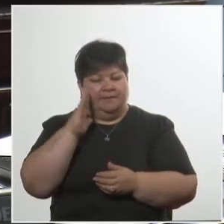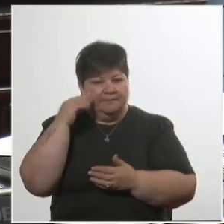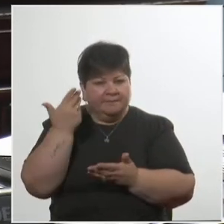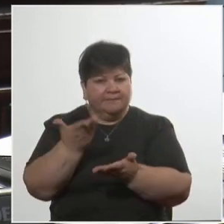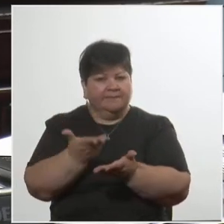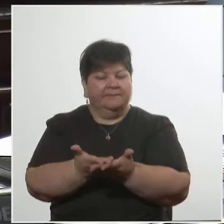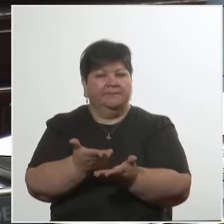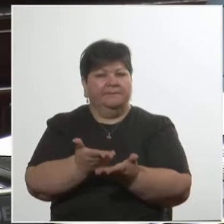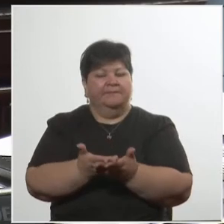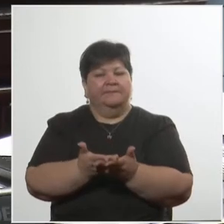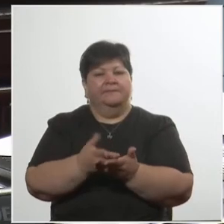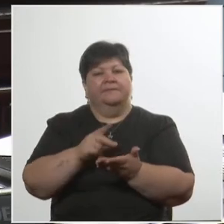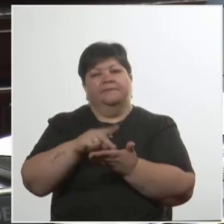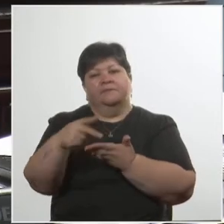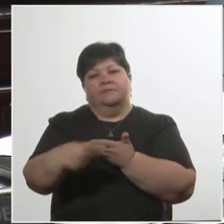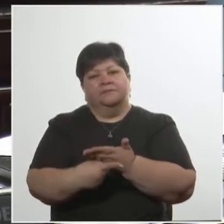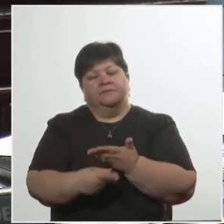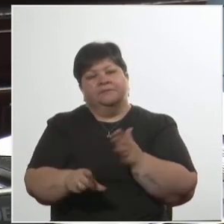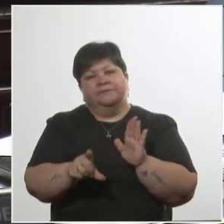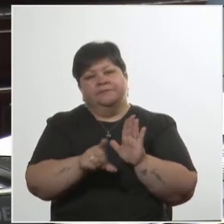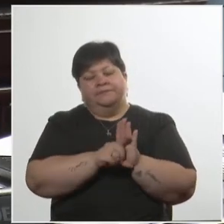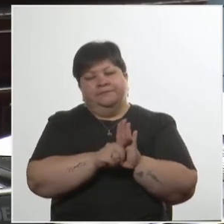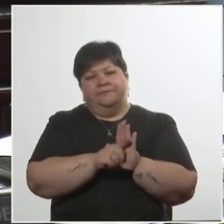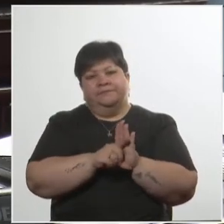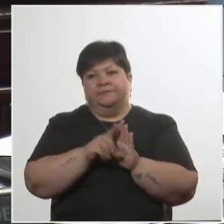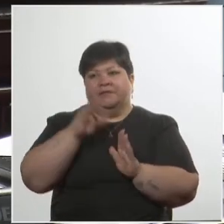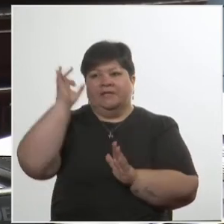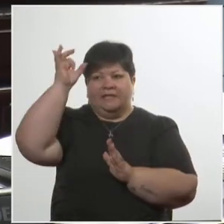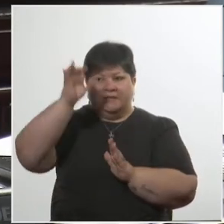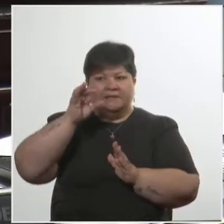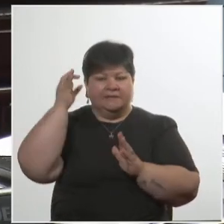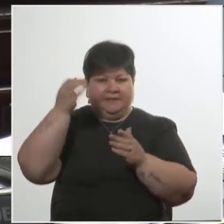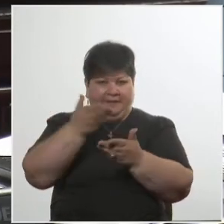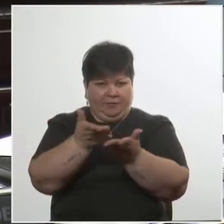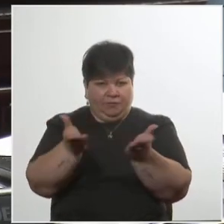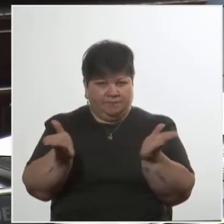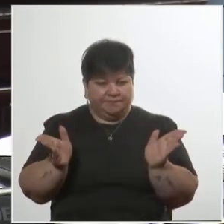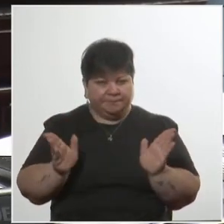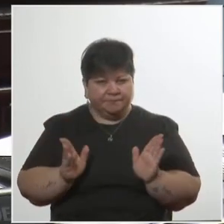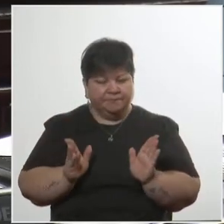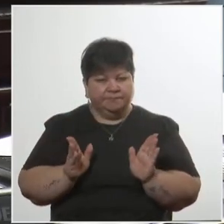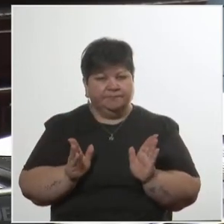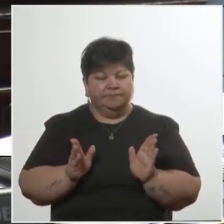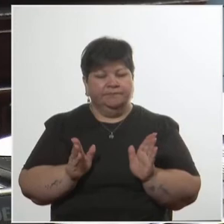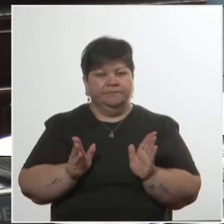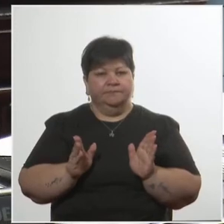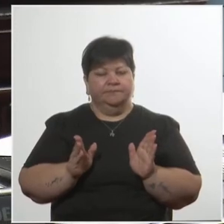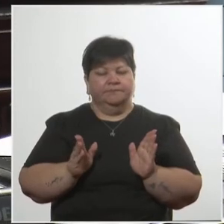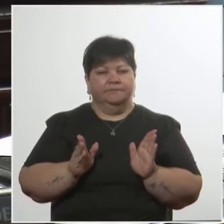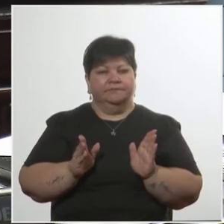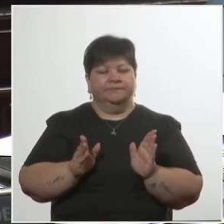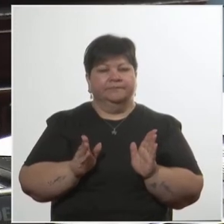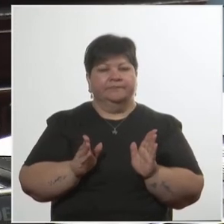pleno de este de este cuerpo este proyecto de ley que fue